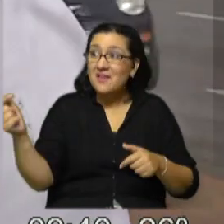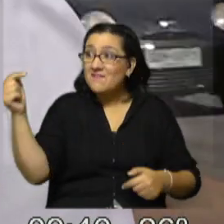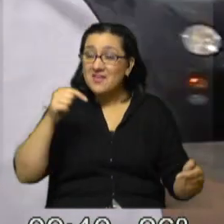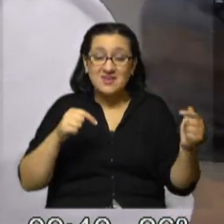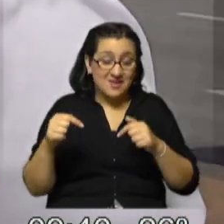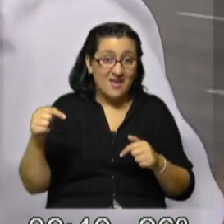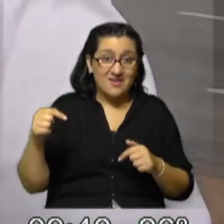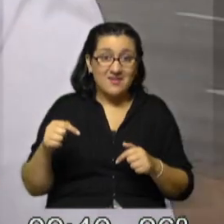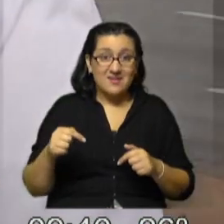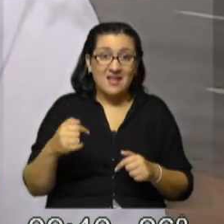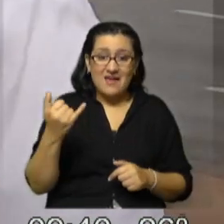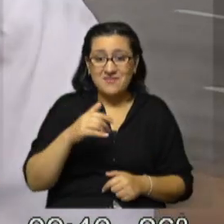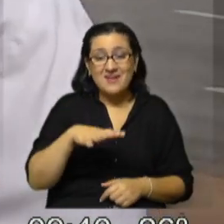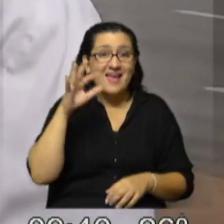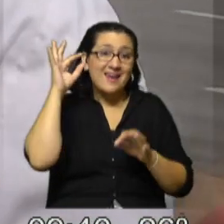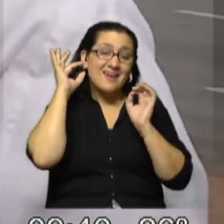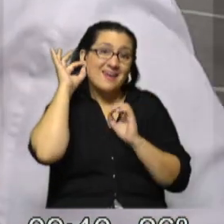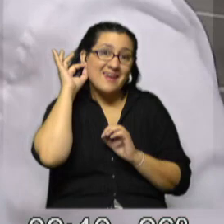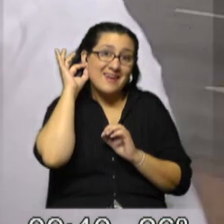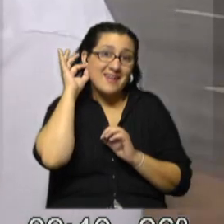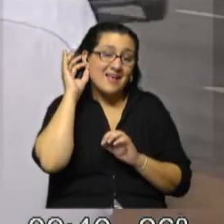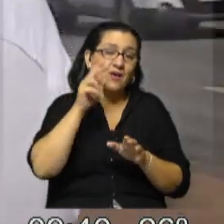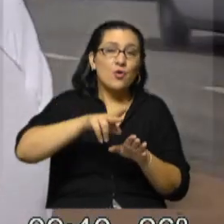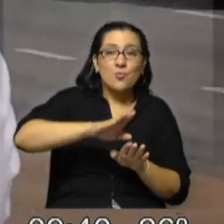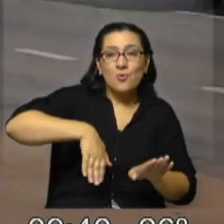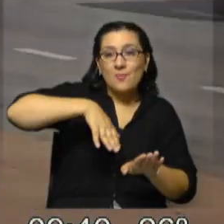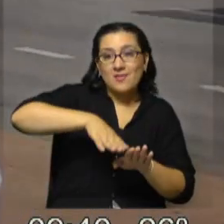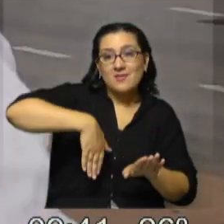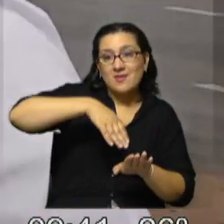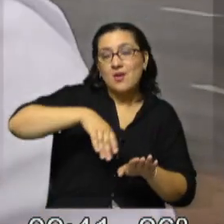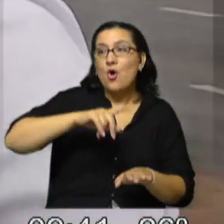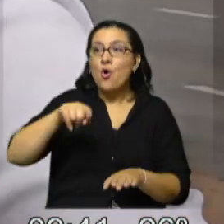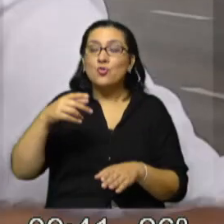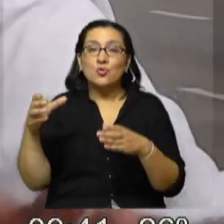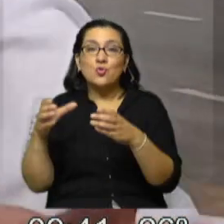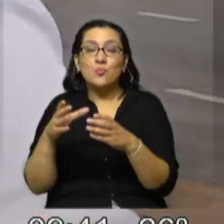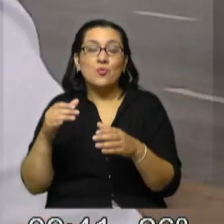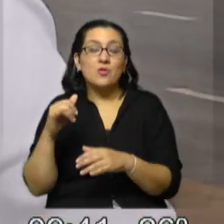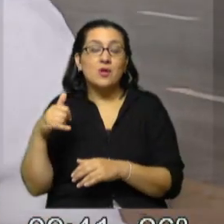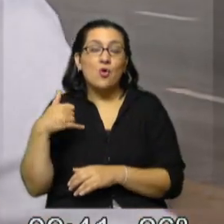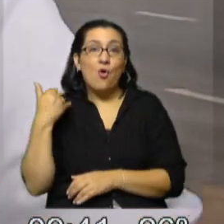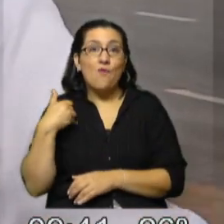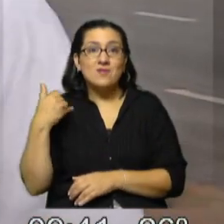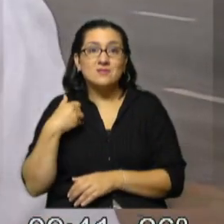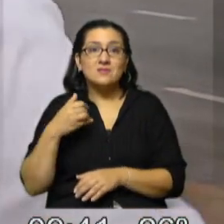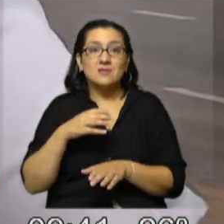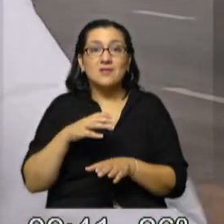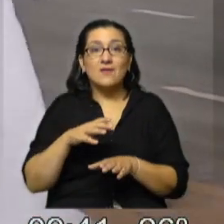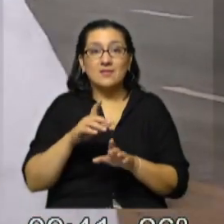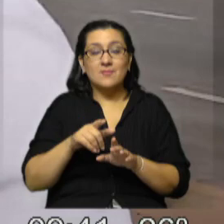y cómo la habitaba. Había una niña que estaba en su monopatín, había una banda de jóvenes que estaba con sus tablas